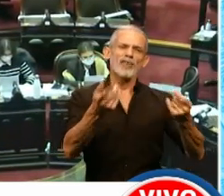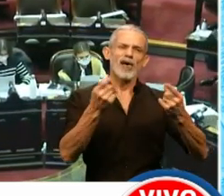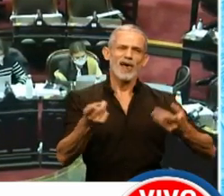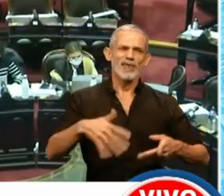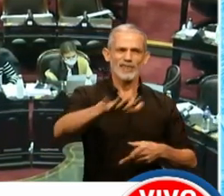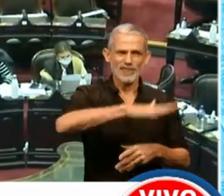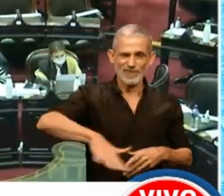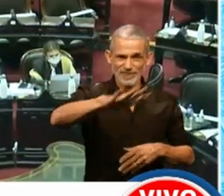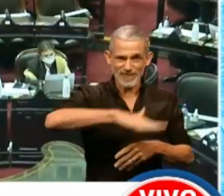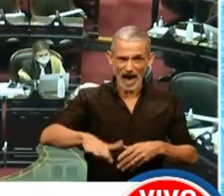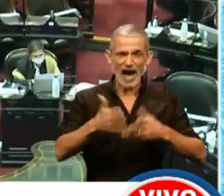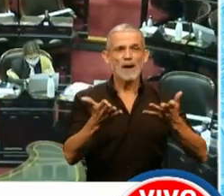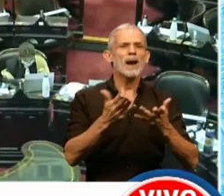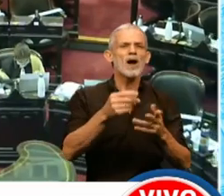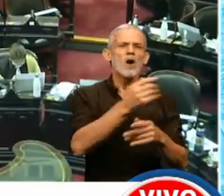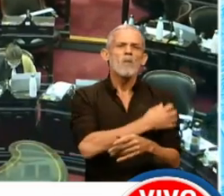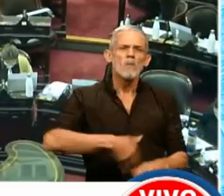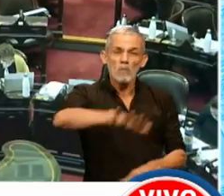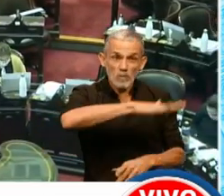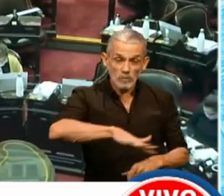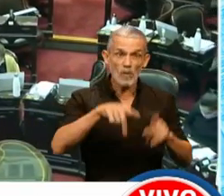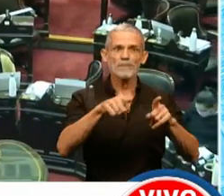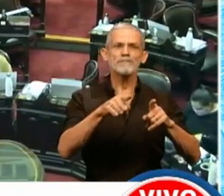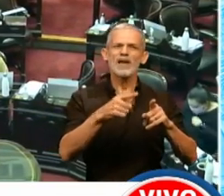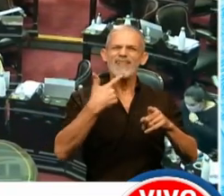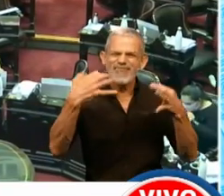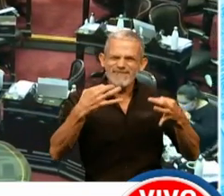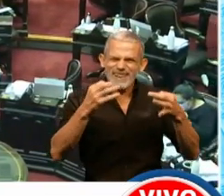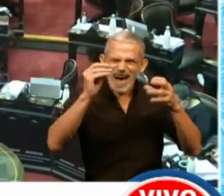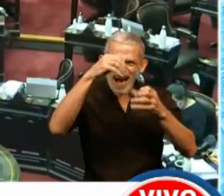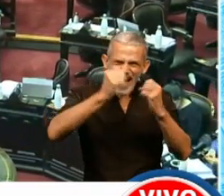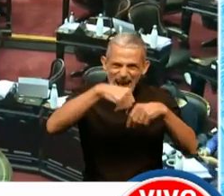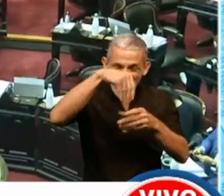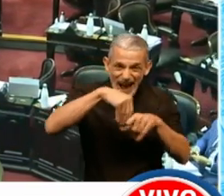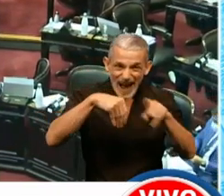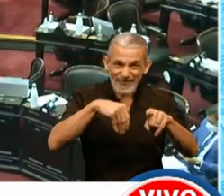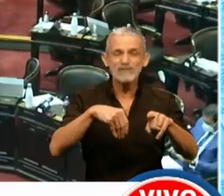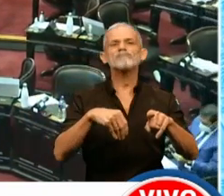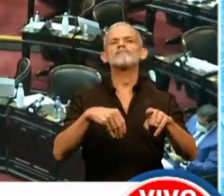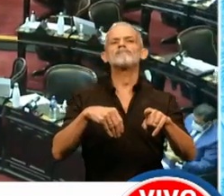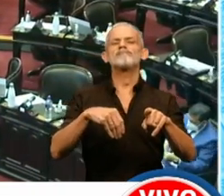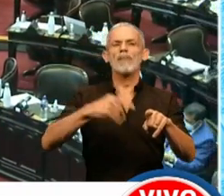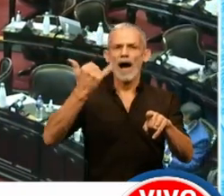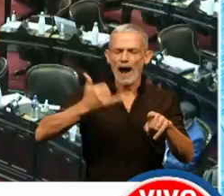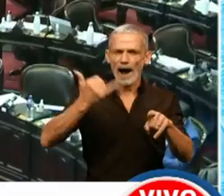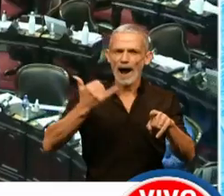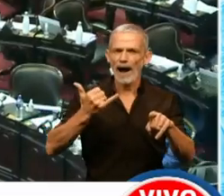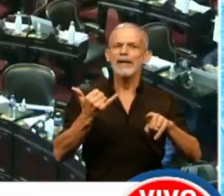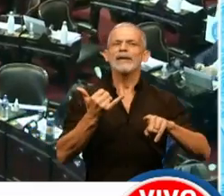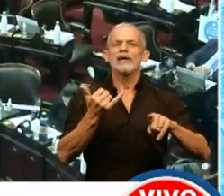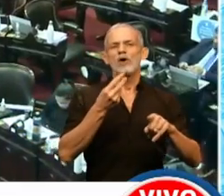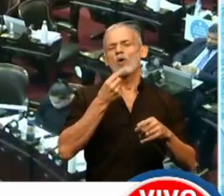defensa de los intereses de los que menos tienen se esconde un injustificado e injustificable